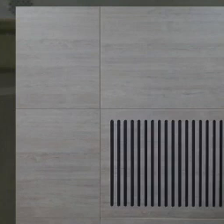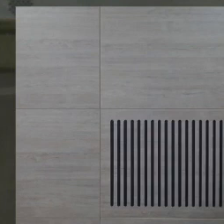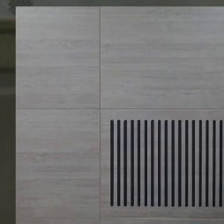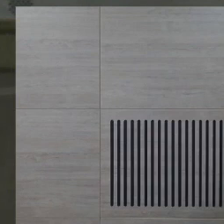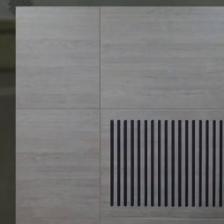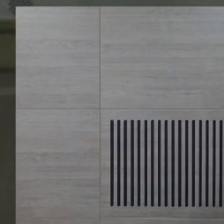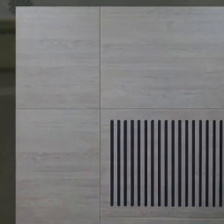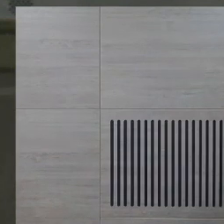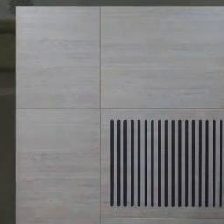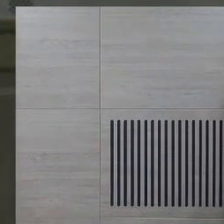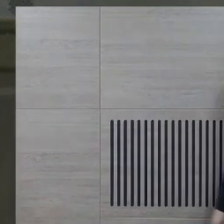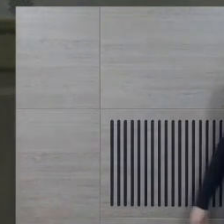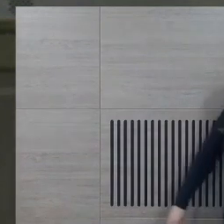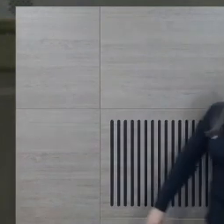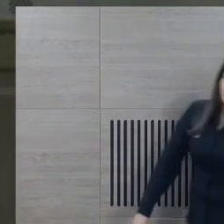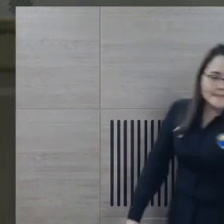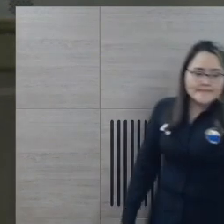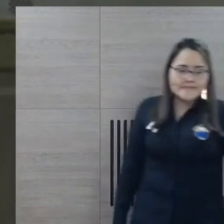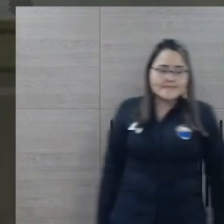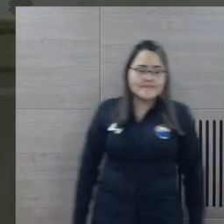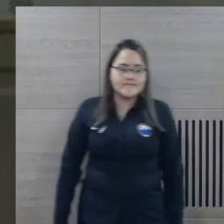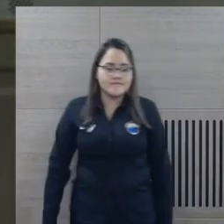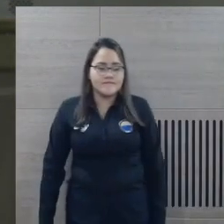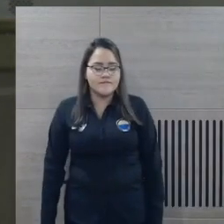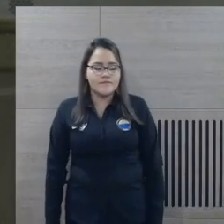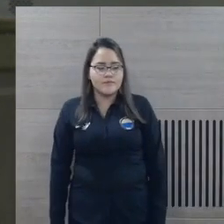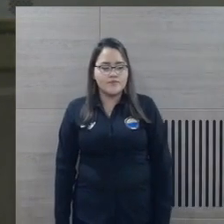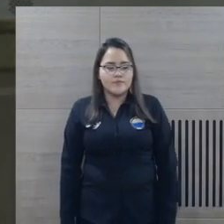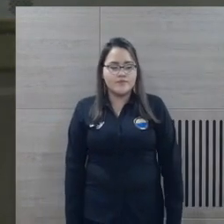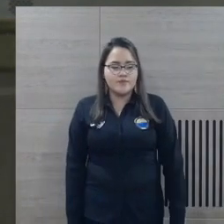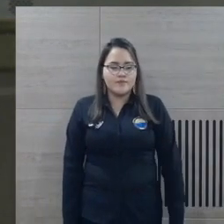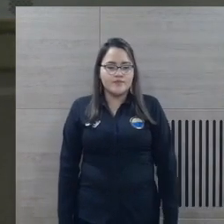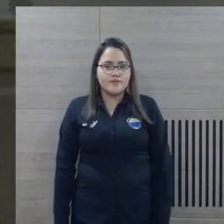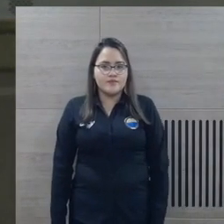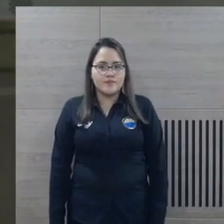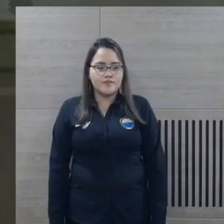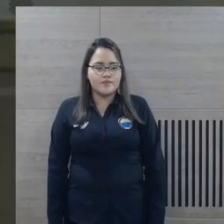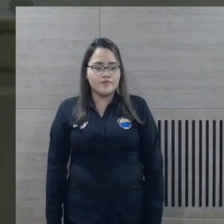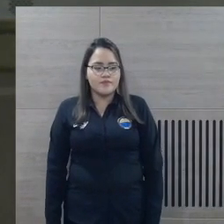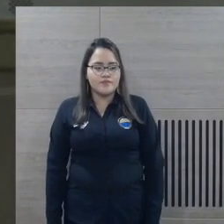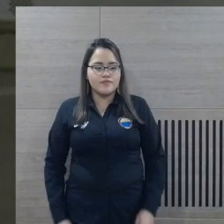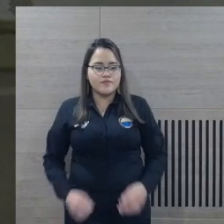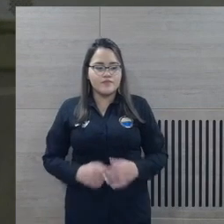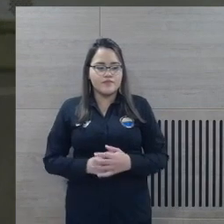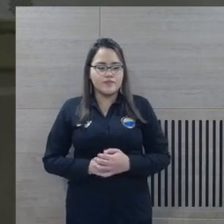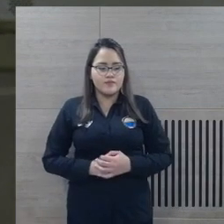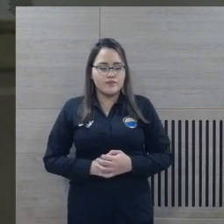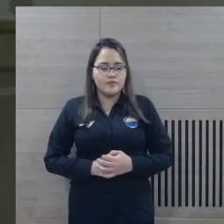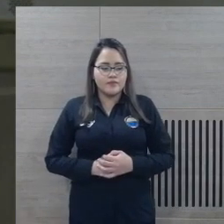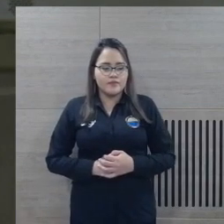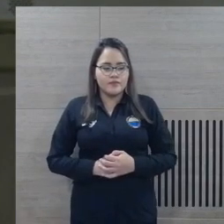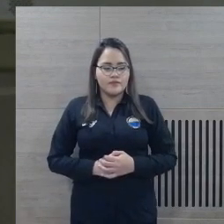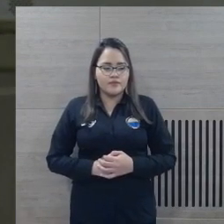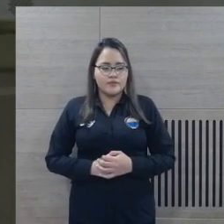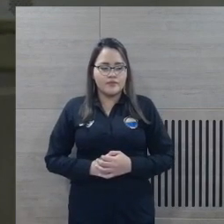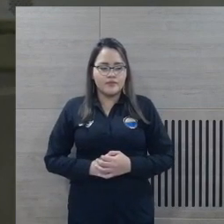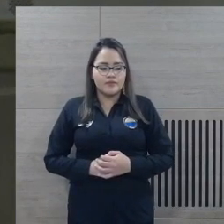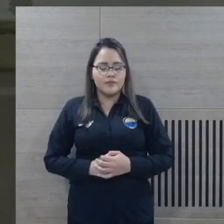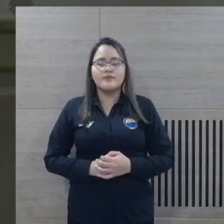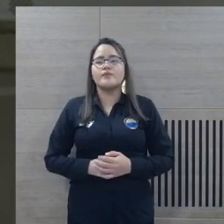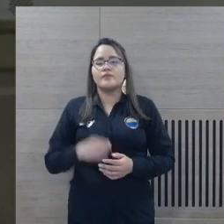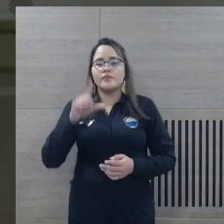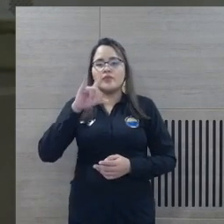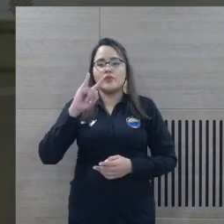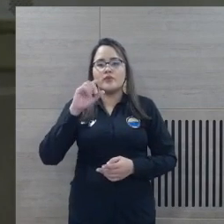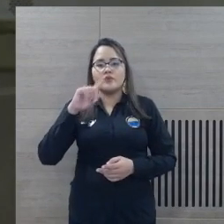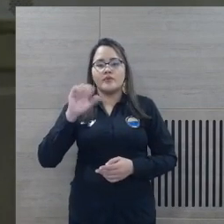Castro. Luisa Fernanda Rocha Suárez. Facultad de Ciencias de la Salud, enfermera Lorraine Cristina Naranjo Ríos. Ángela